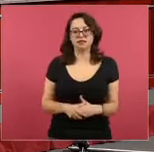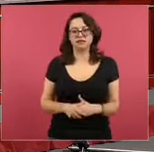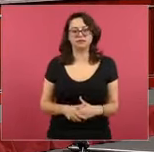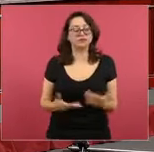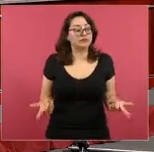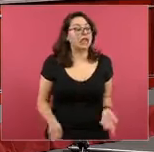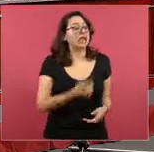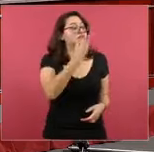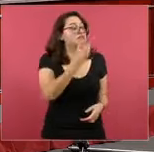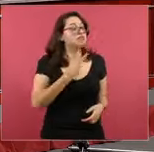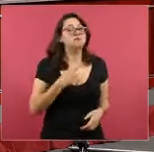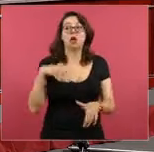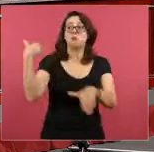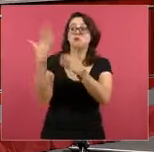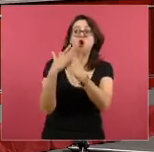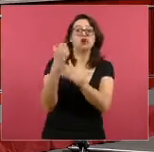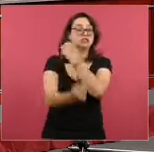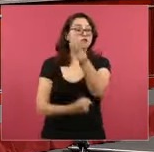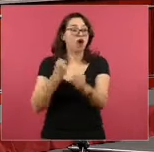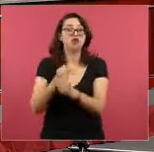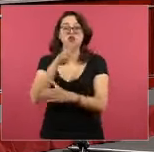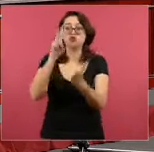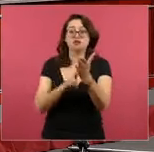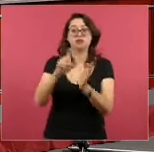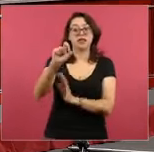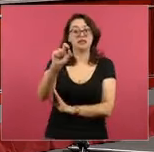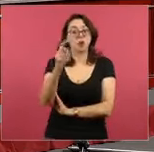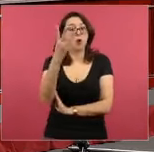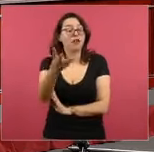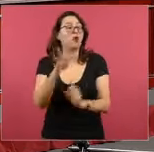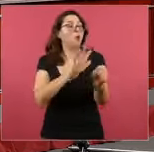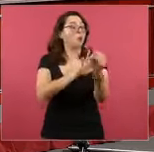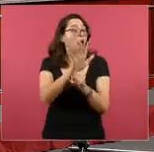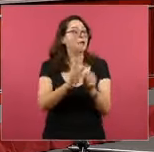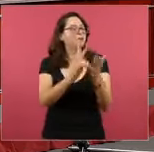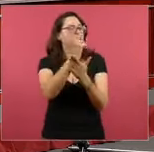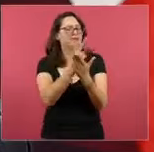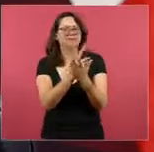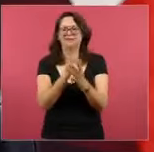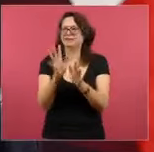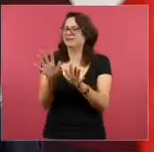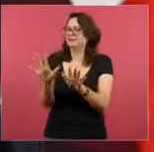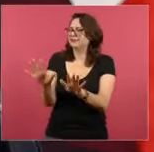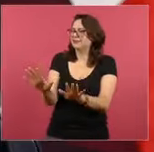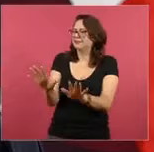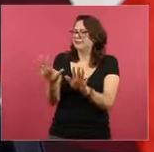del año que entra. Es que esto es imposible, porque si es un proceso, es algo que se va a ir